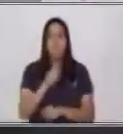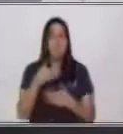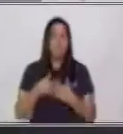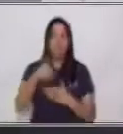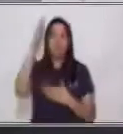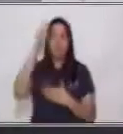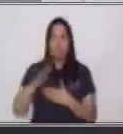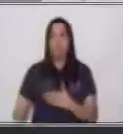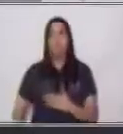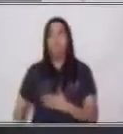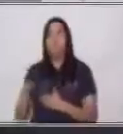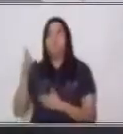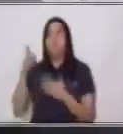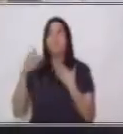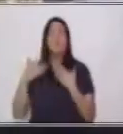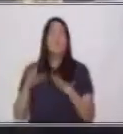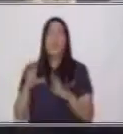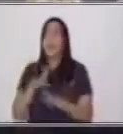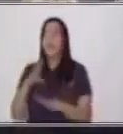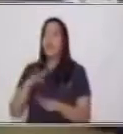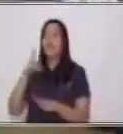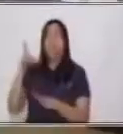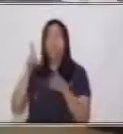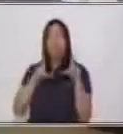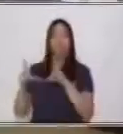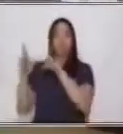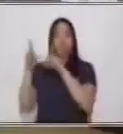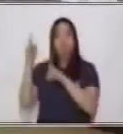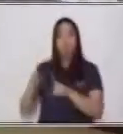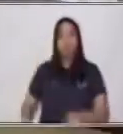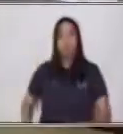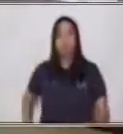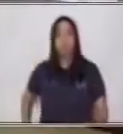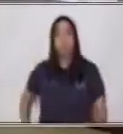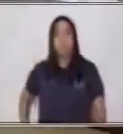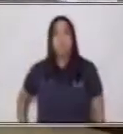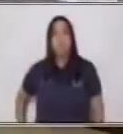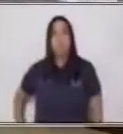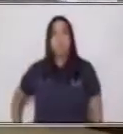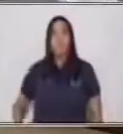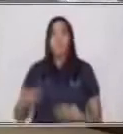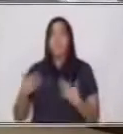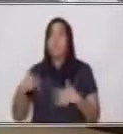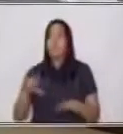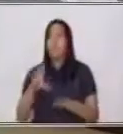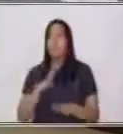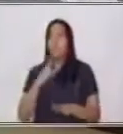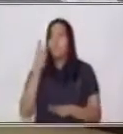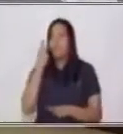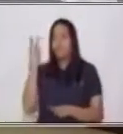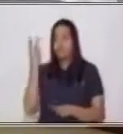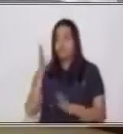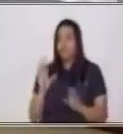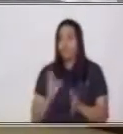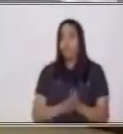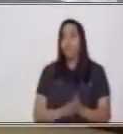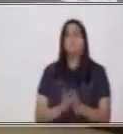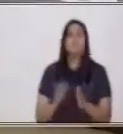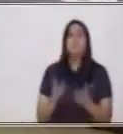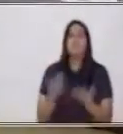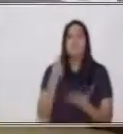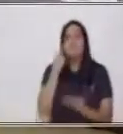0, 0. Menos 4 más 4, 0. 5 menos